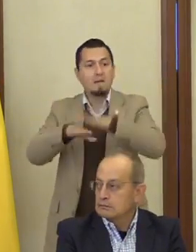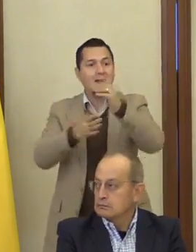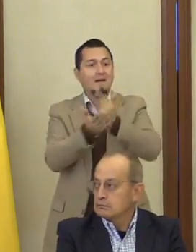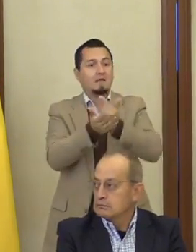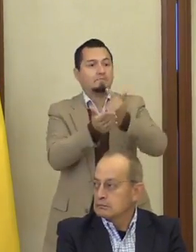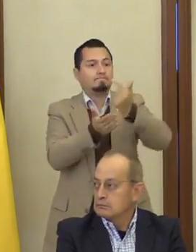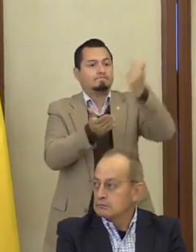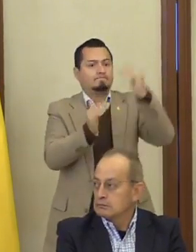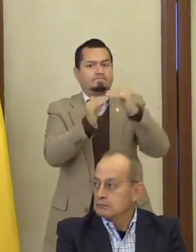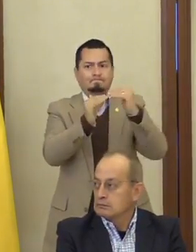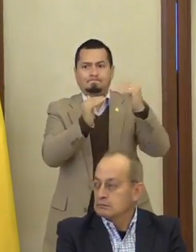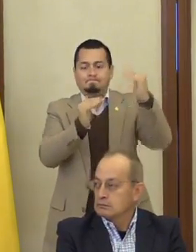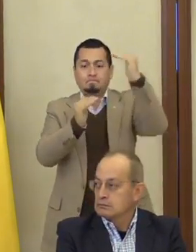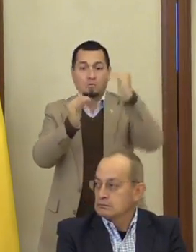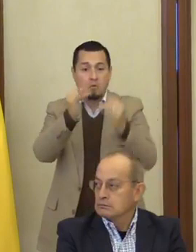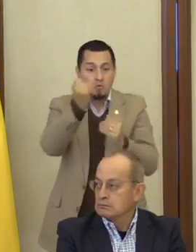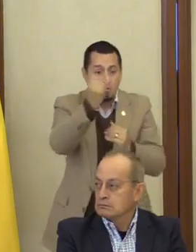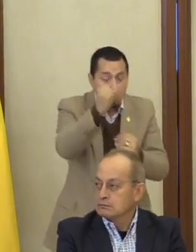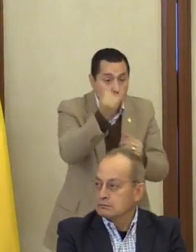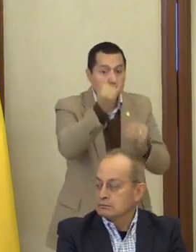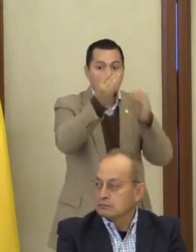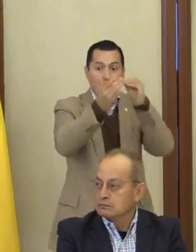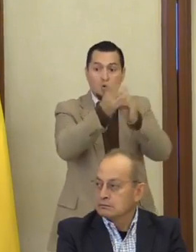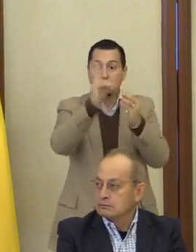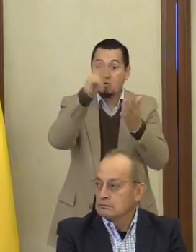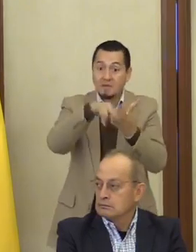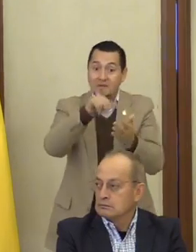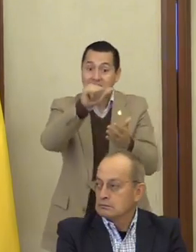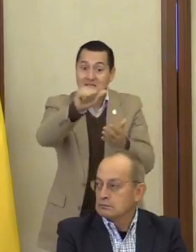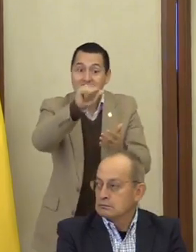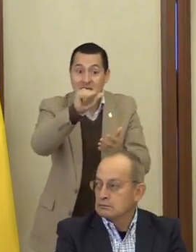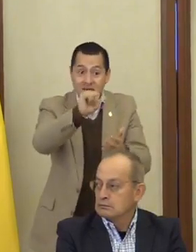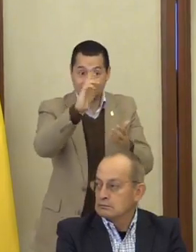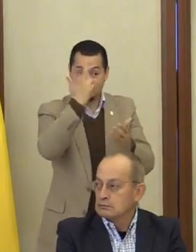el periodo de junio a diciembre del 2016